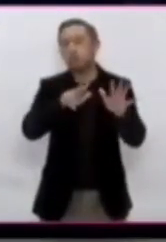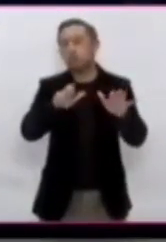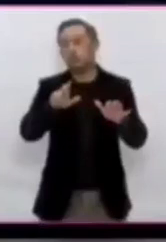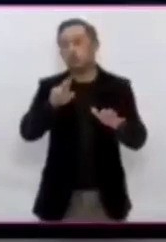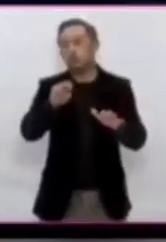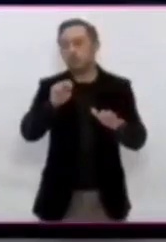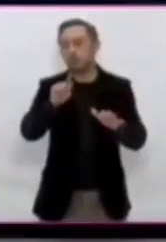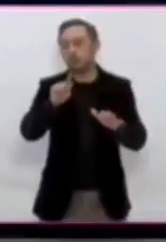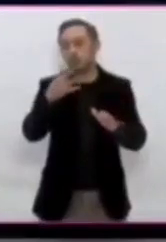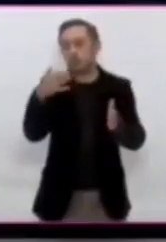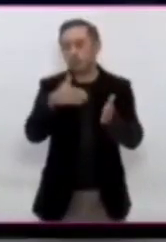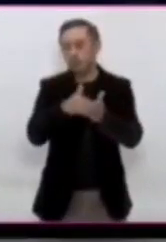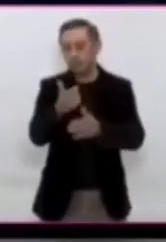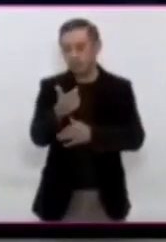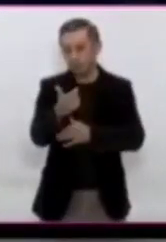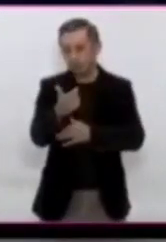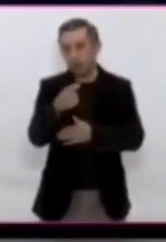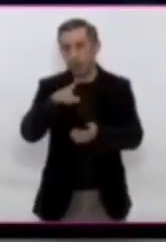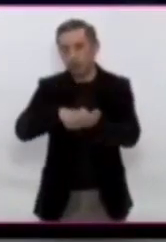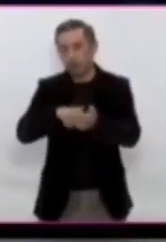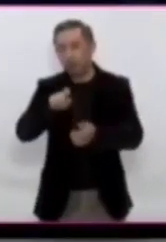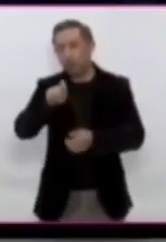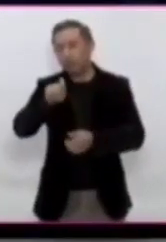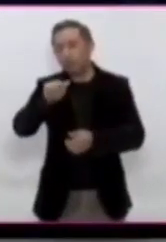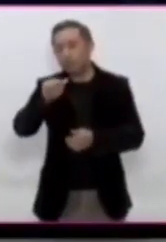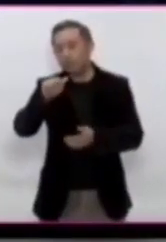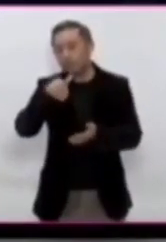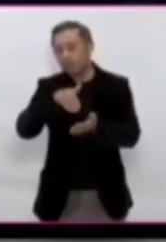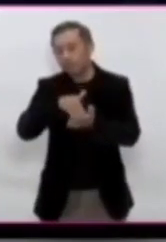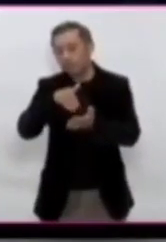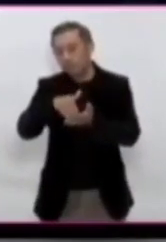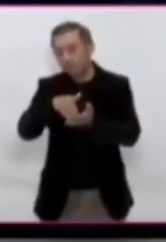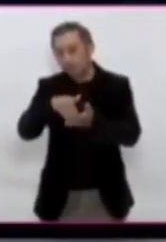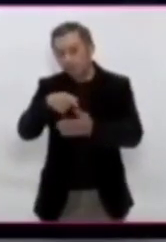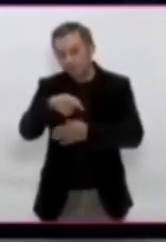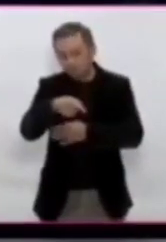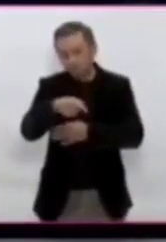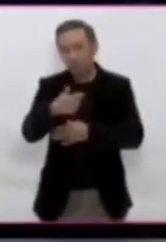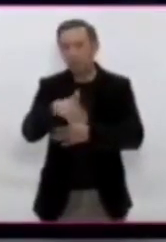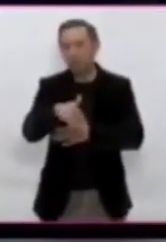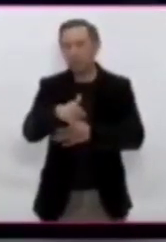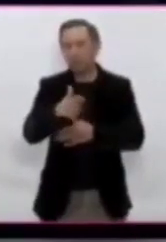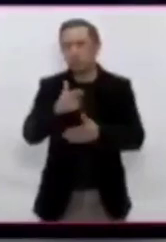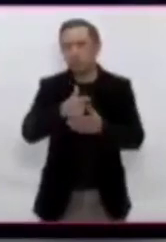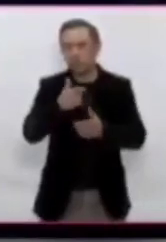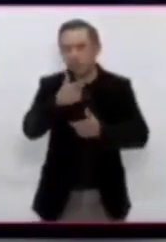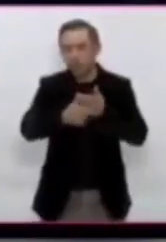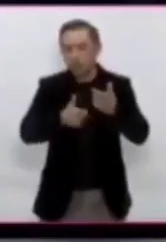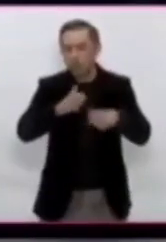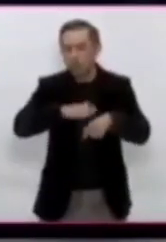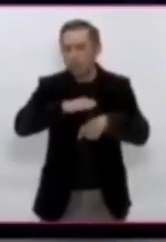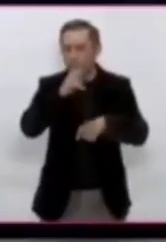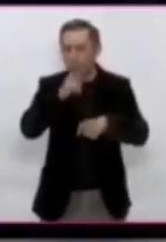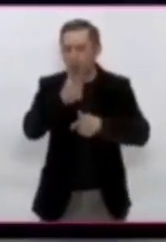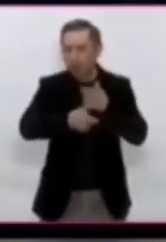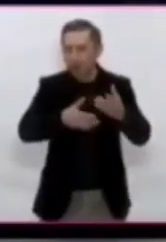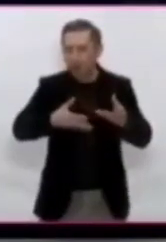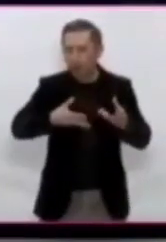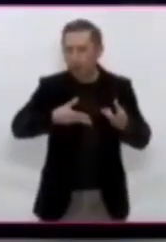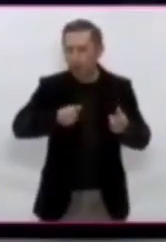6.864.000 pesos, de 26 millones. Esta fue una de las organizaciones que más gastó, no la que más, pero sí una de las que más,